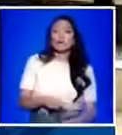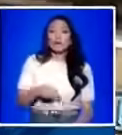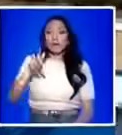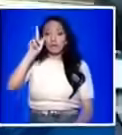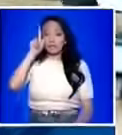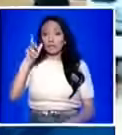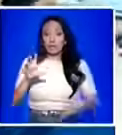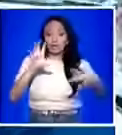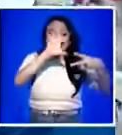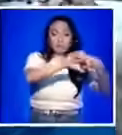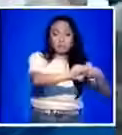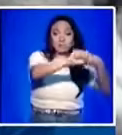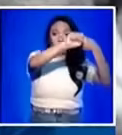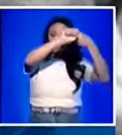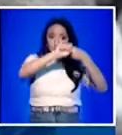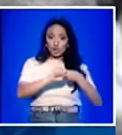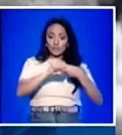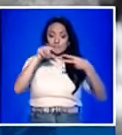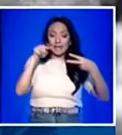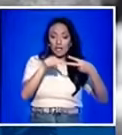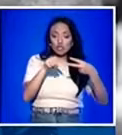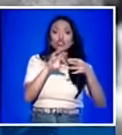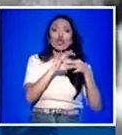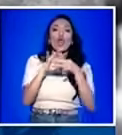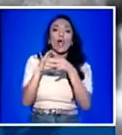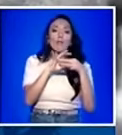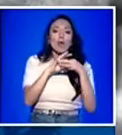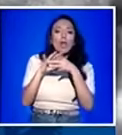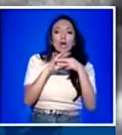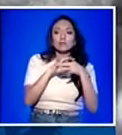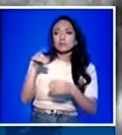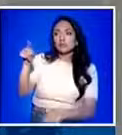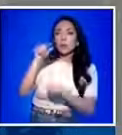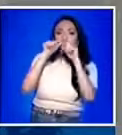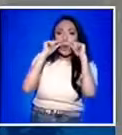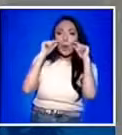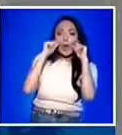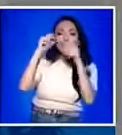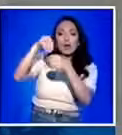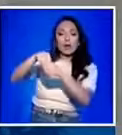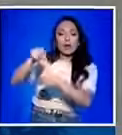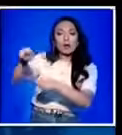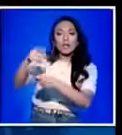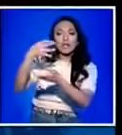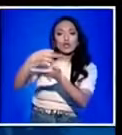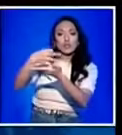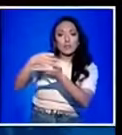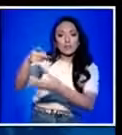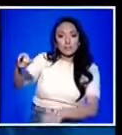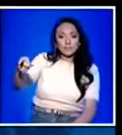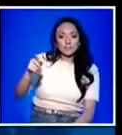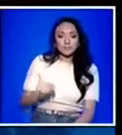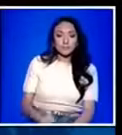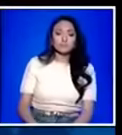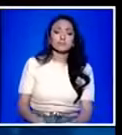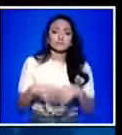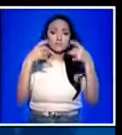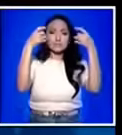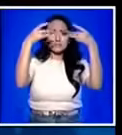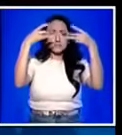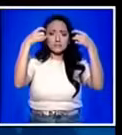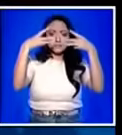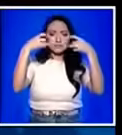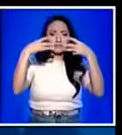con la red del narcotraficante Leandro Norero mientras estuvo preso en la cárcel de Cotopaxi. Según los chats encontrados